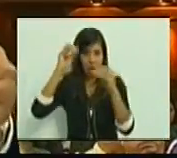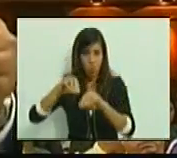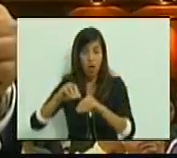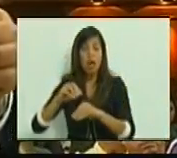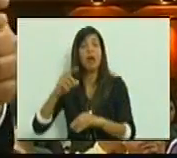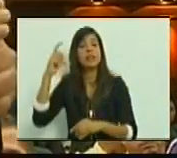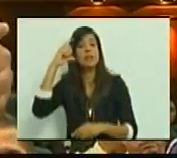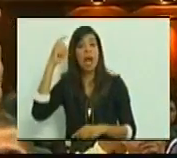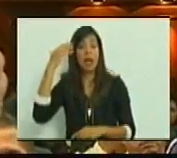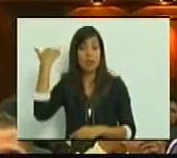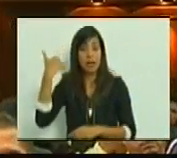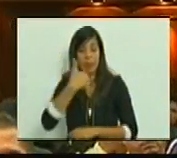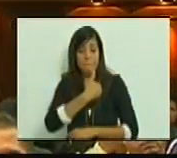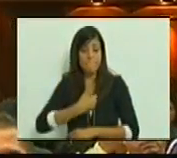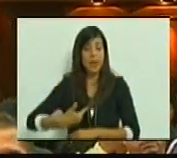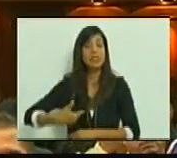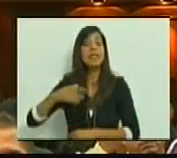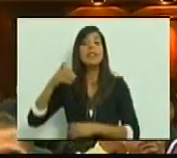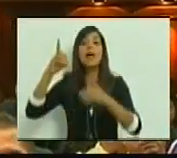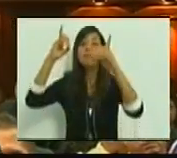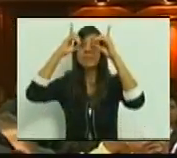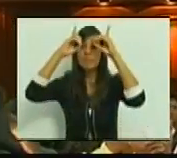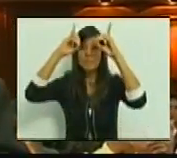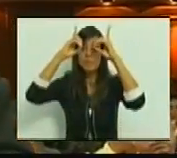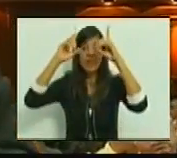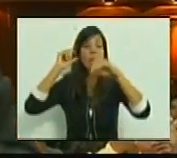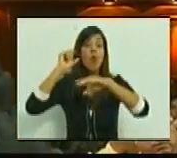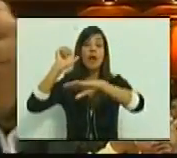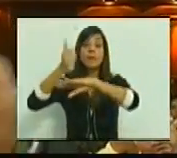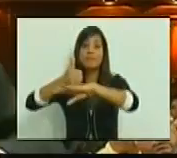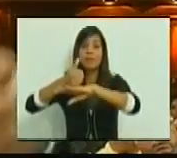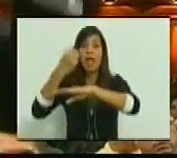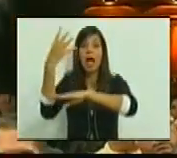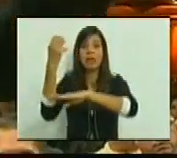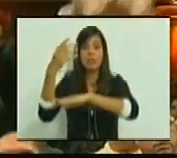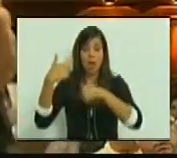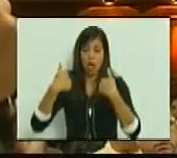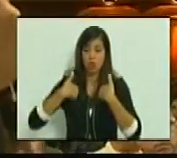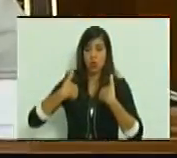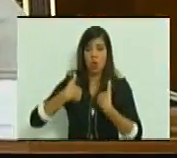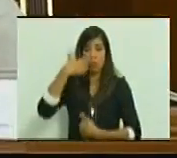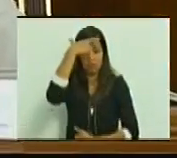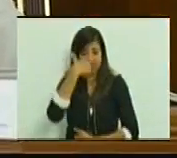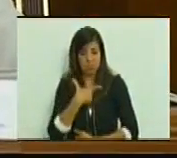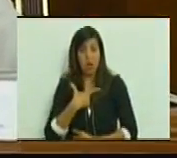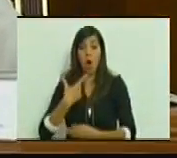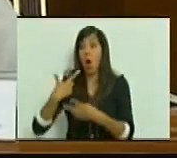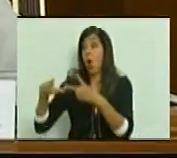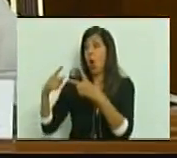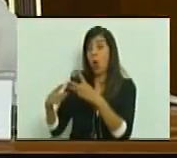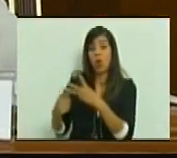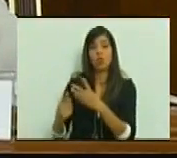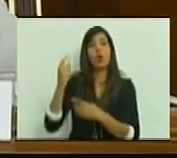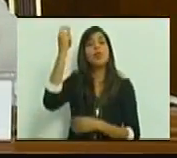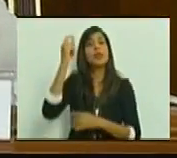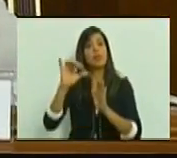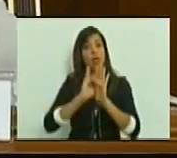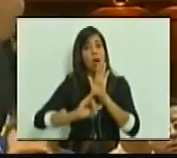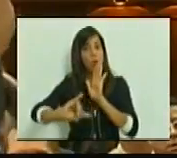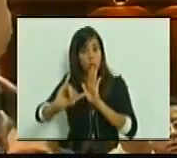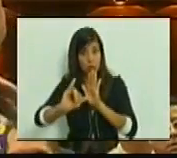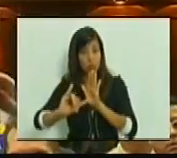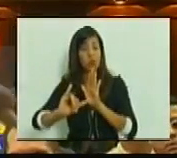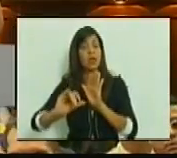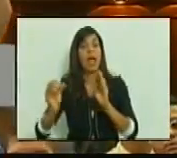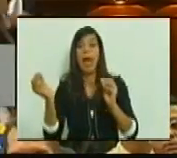días, tanto la presidenta de la Asamblea Nacional Constituyente, mi persona y otro constituyente, se suma a un conjunto